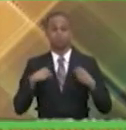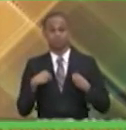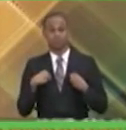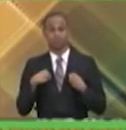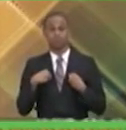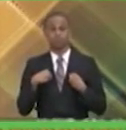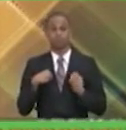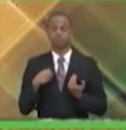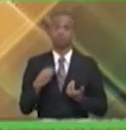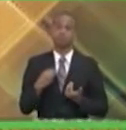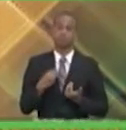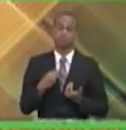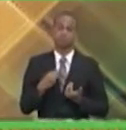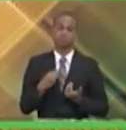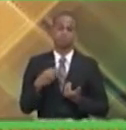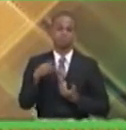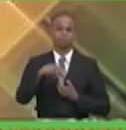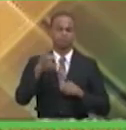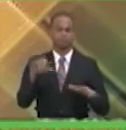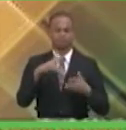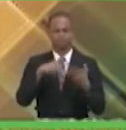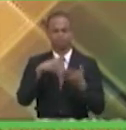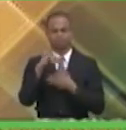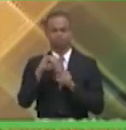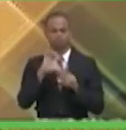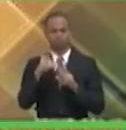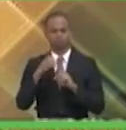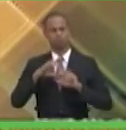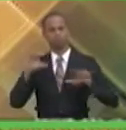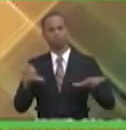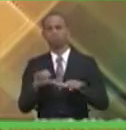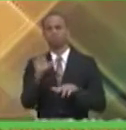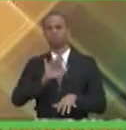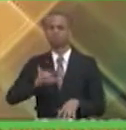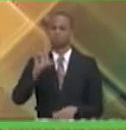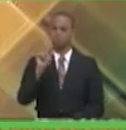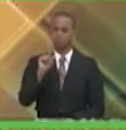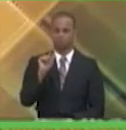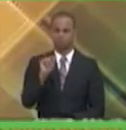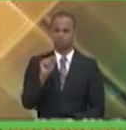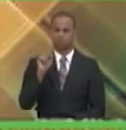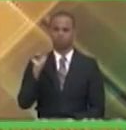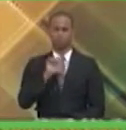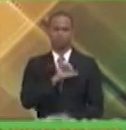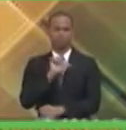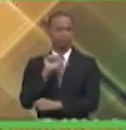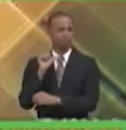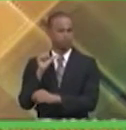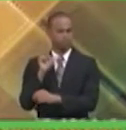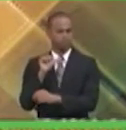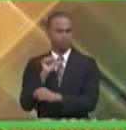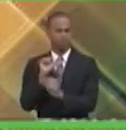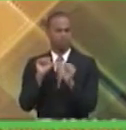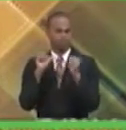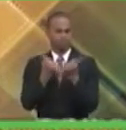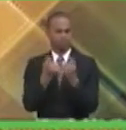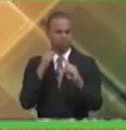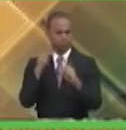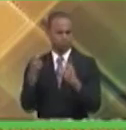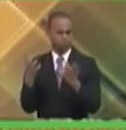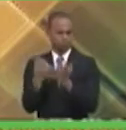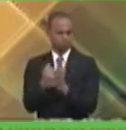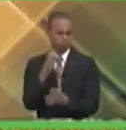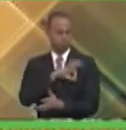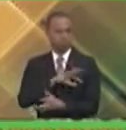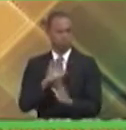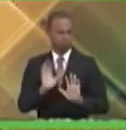y desarrollaron proyectos culturales. Alrededor de 20 asociaciones sin fines de lucro que trabajan por o para